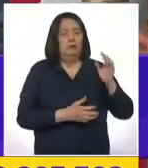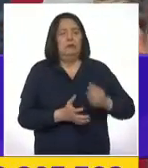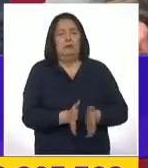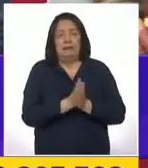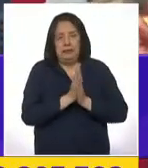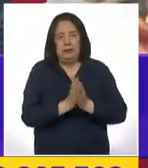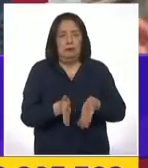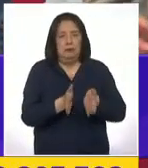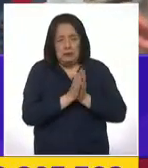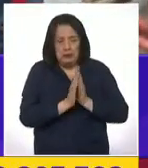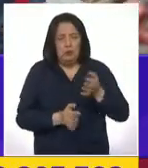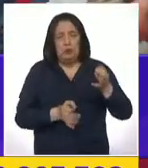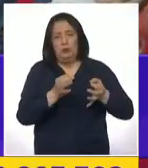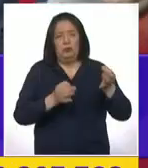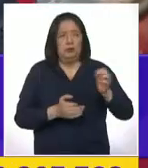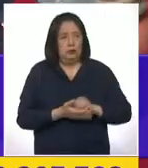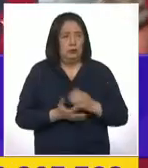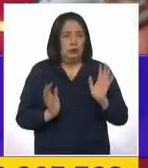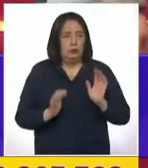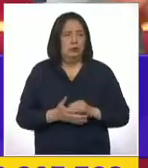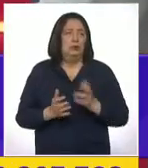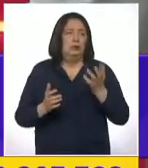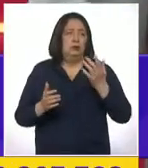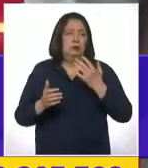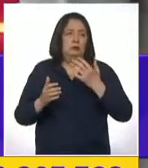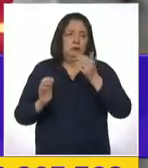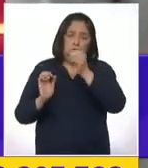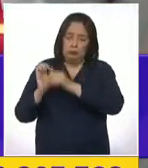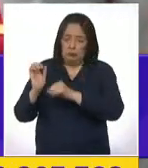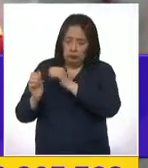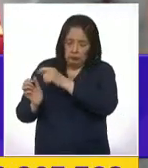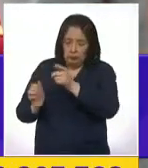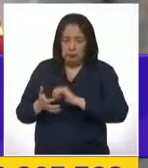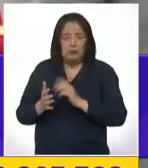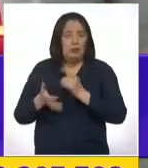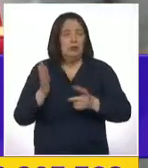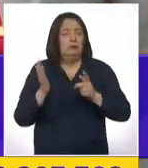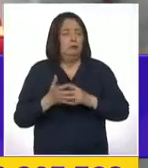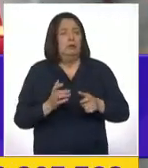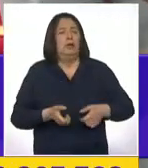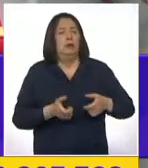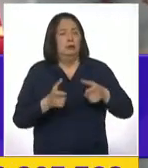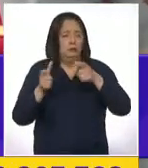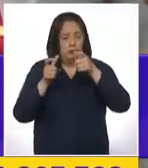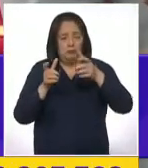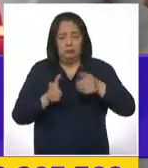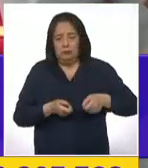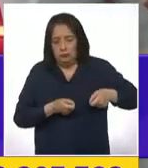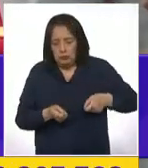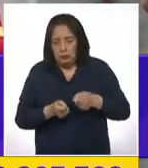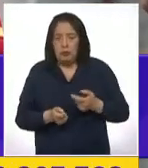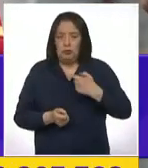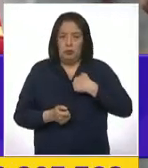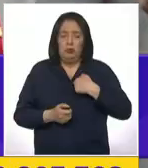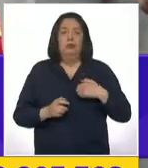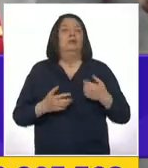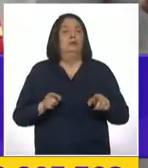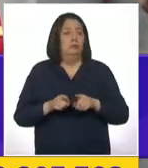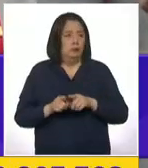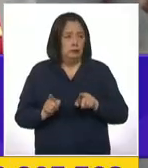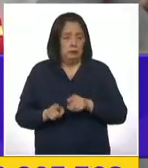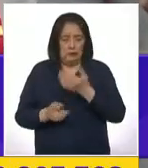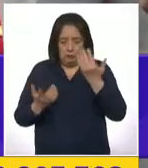clamando justicia. Y en el marco de nuestros hermanos ronderos, como rondero y hoy como presidente, debo